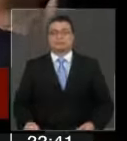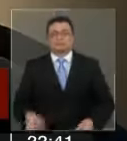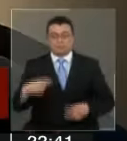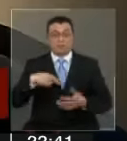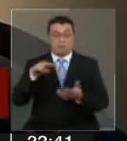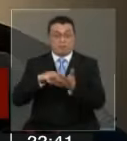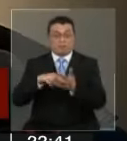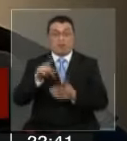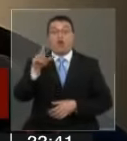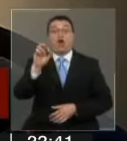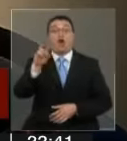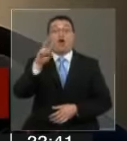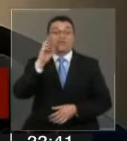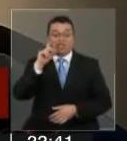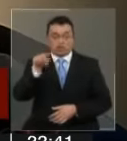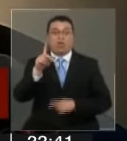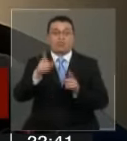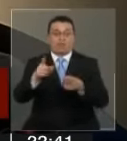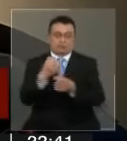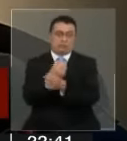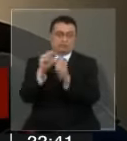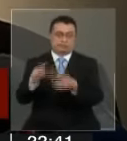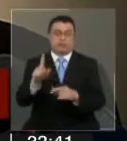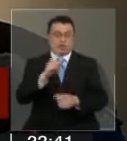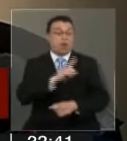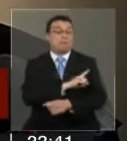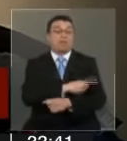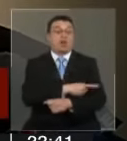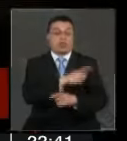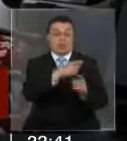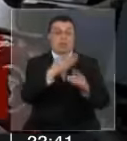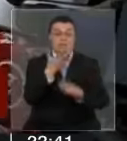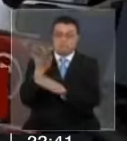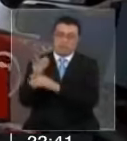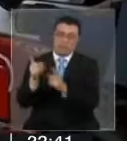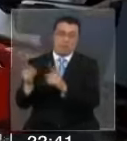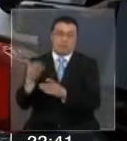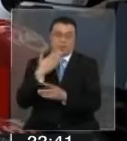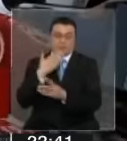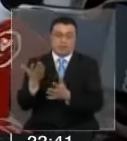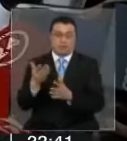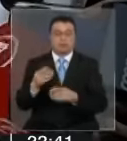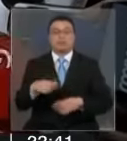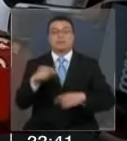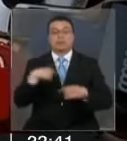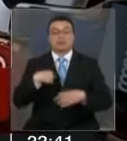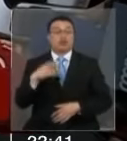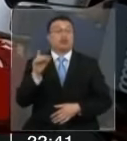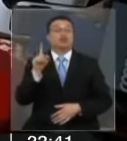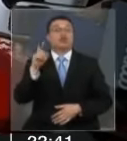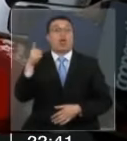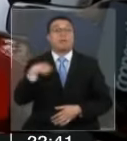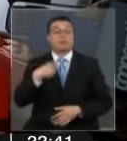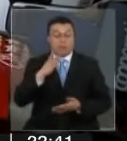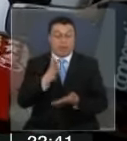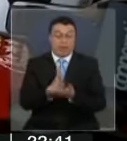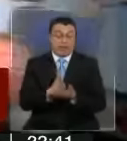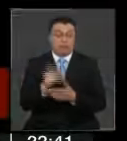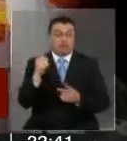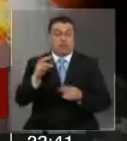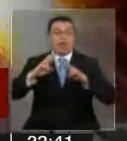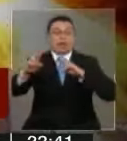Esperamos que el señor Oviedo dé un paso al costado y que el Poder Ejecutivo así se lo pida. Yo solamente he hecho uso de lo que es la reglamentación del